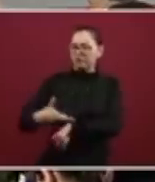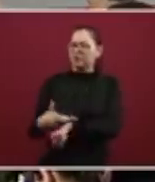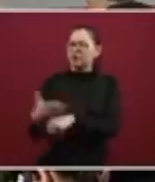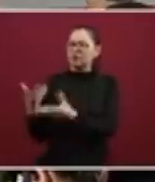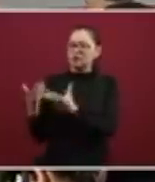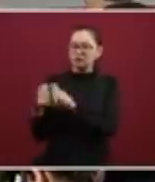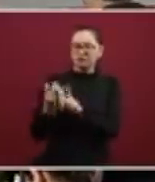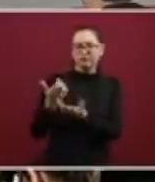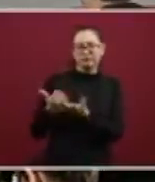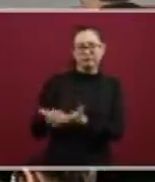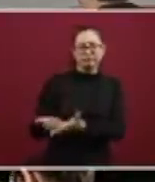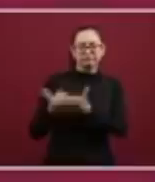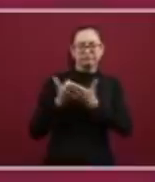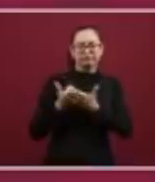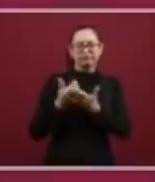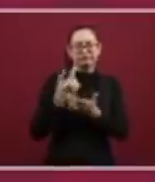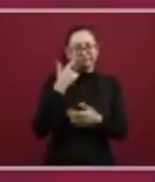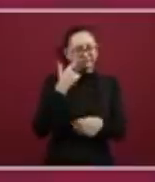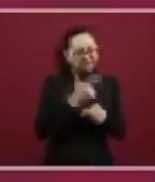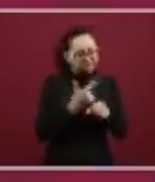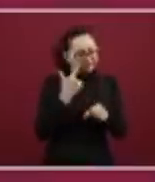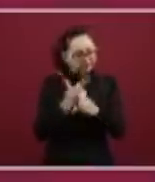y al mismo tiempo